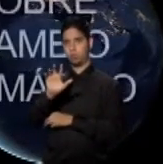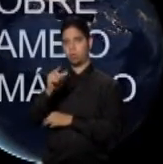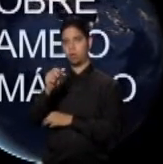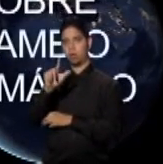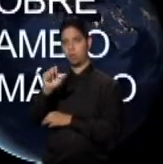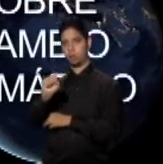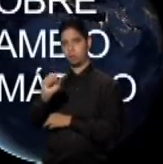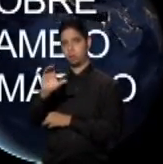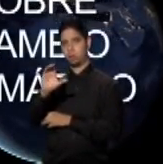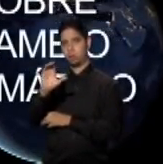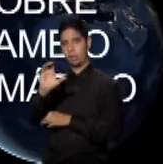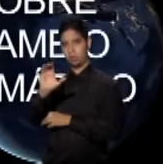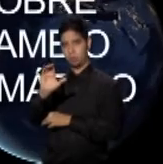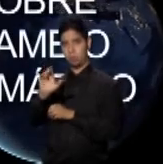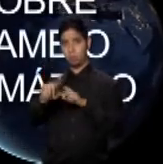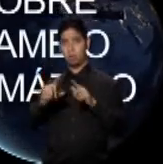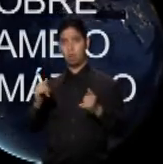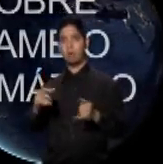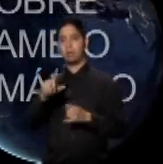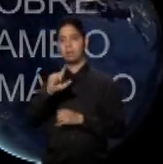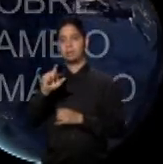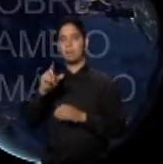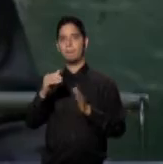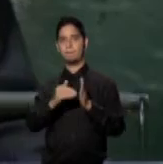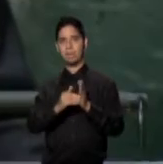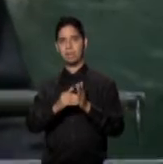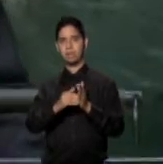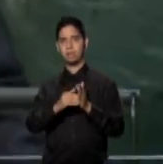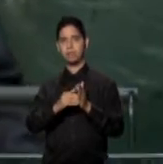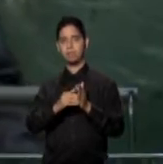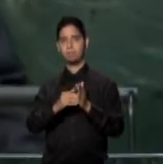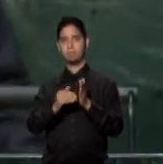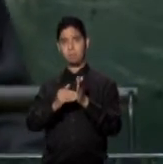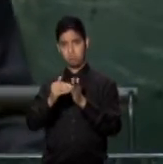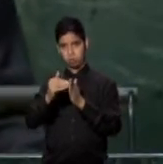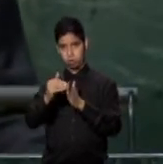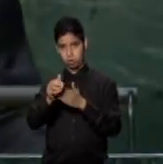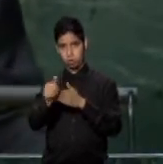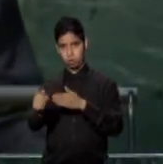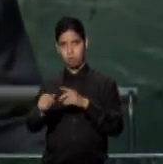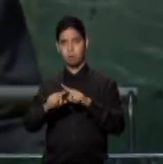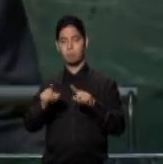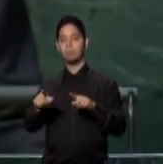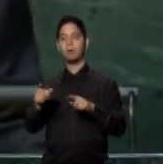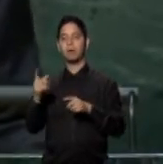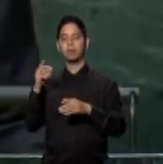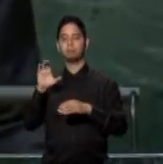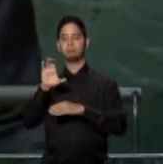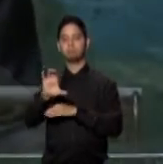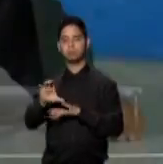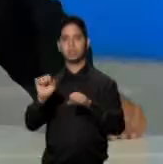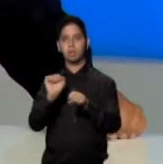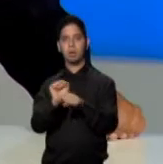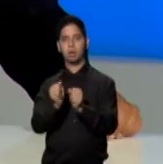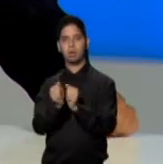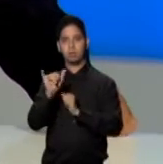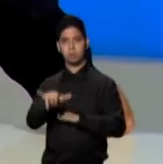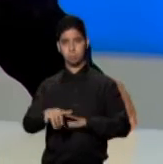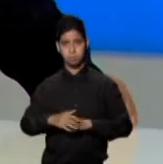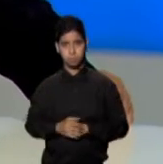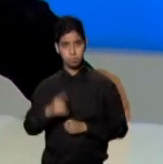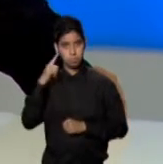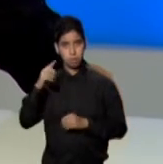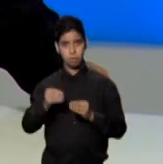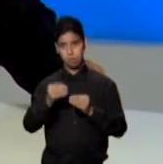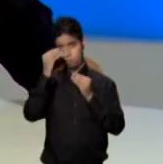una aportación de 100.000 millones de dólares provenientes de financiamiento público y privado. Para ver estas